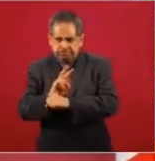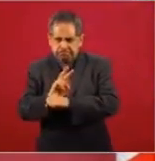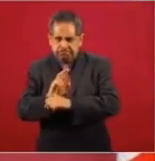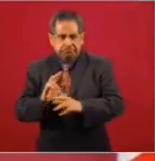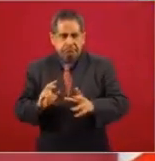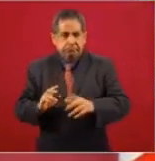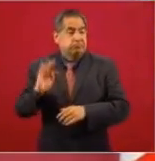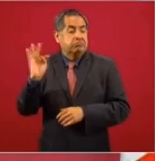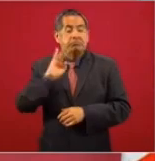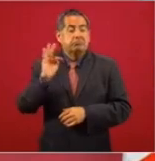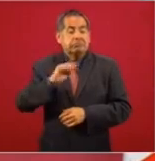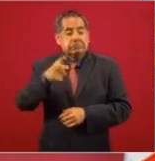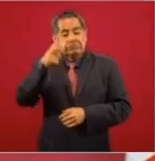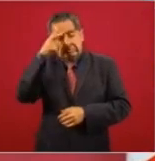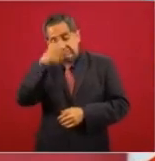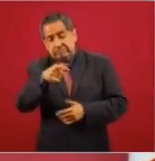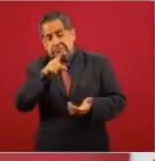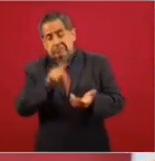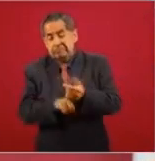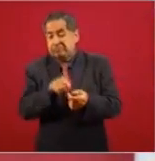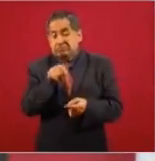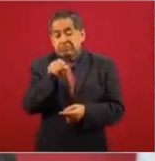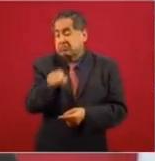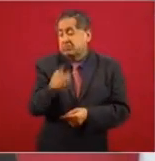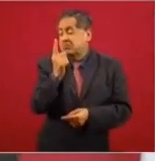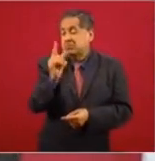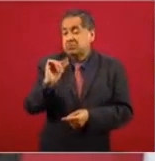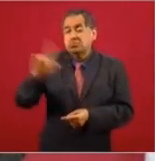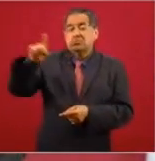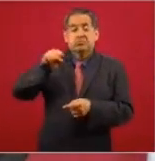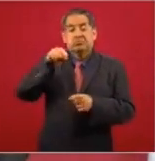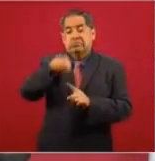se veía a un funcionario